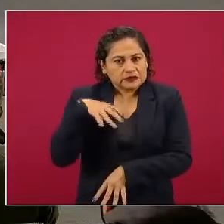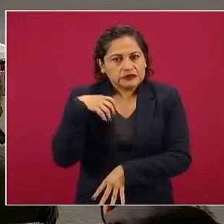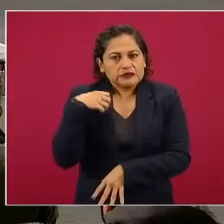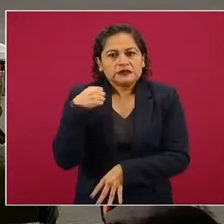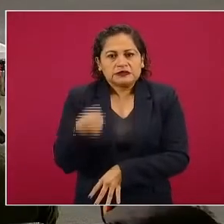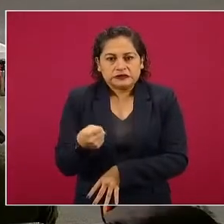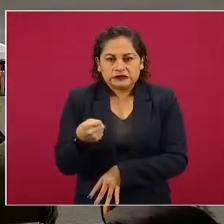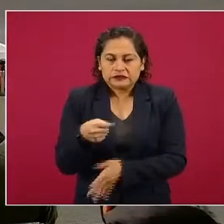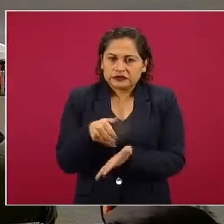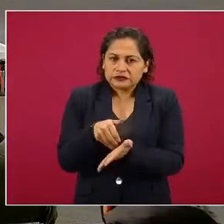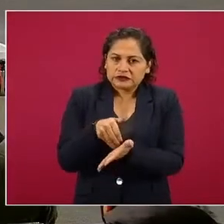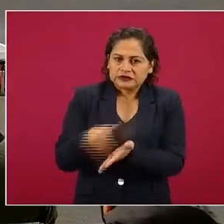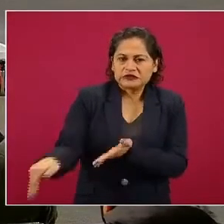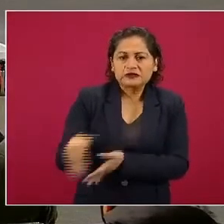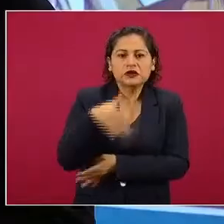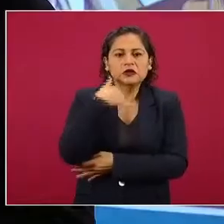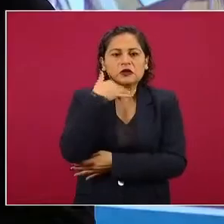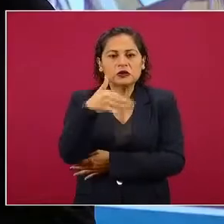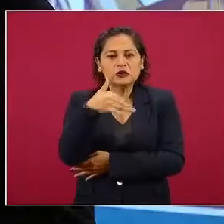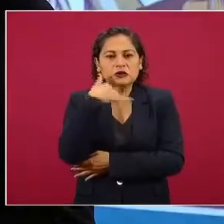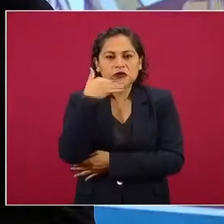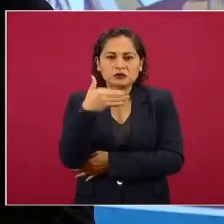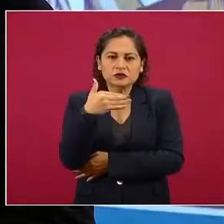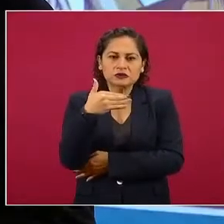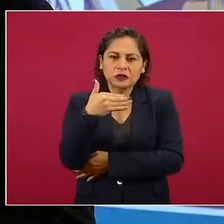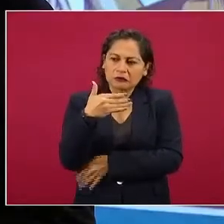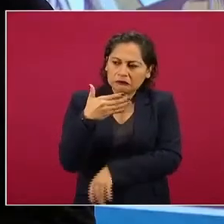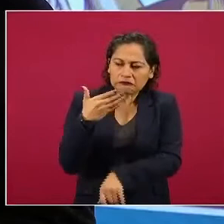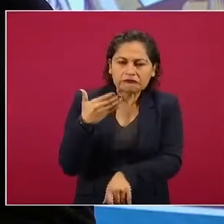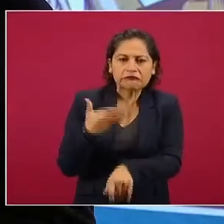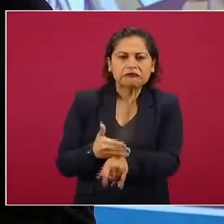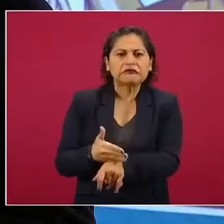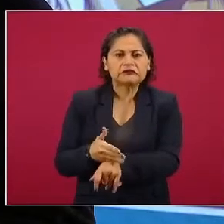acabemos con la corrupción, acabemos con la impunidad,